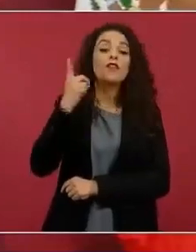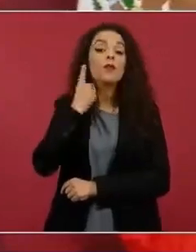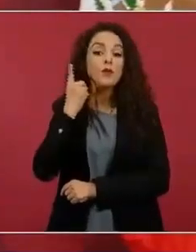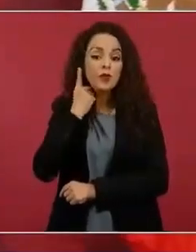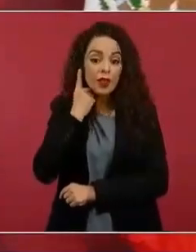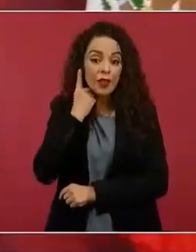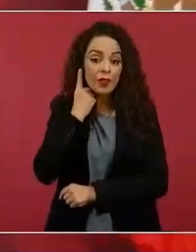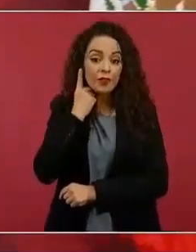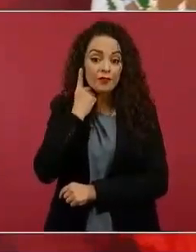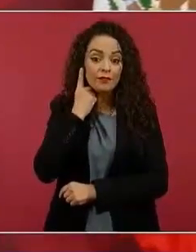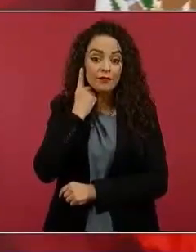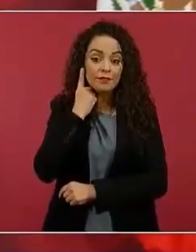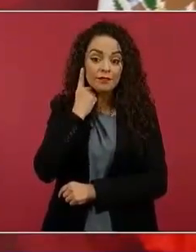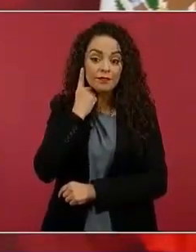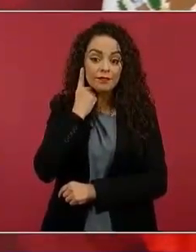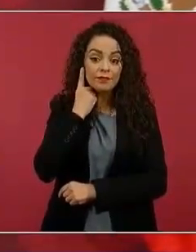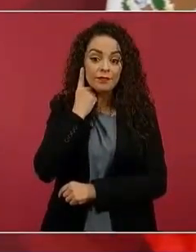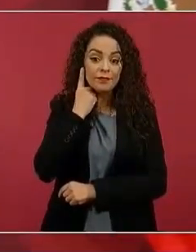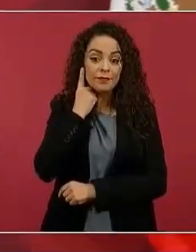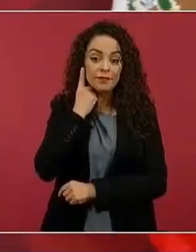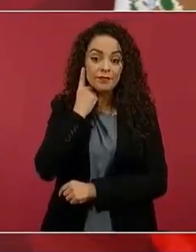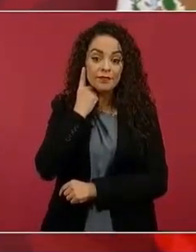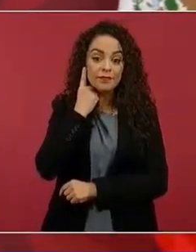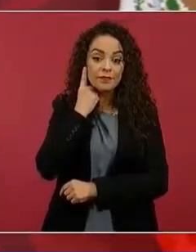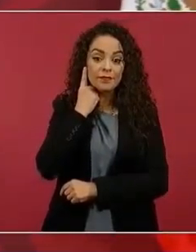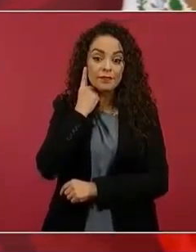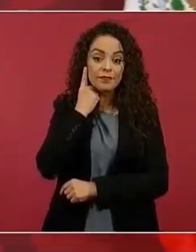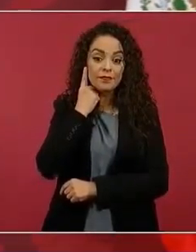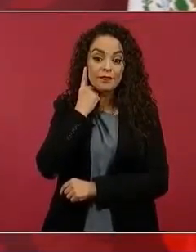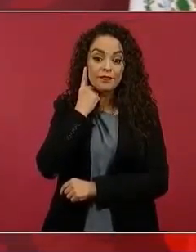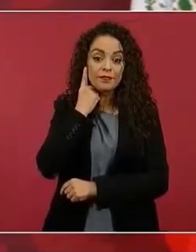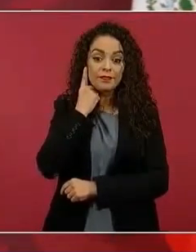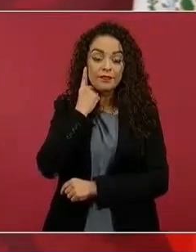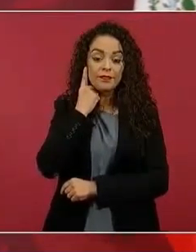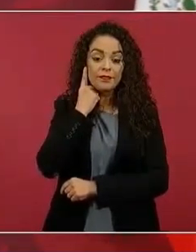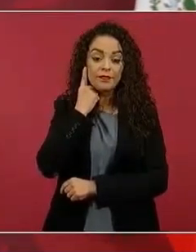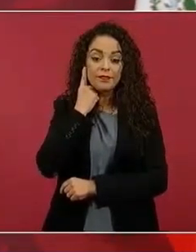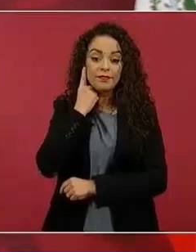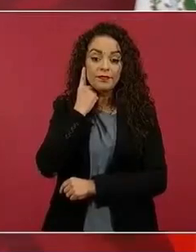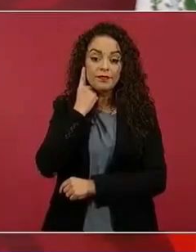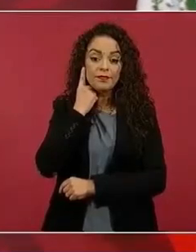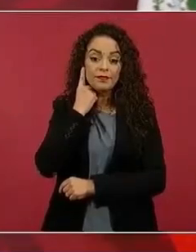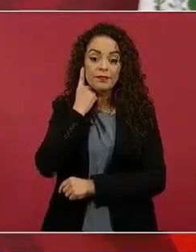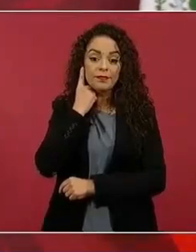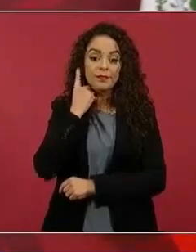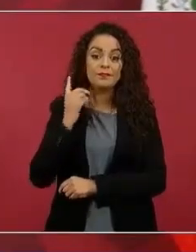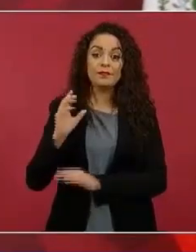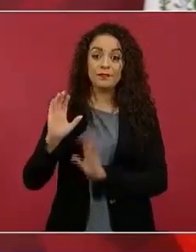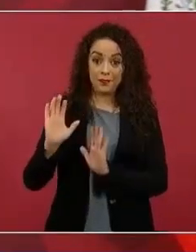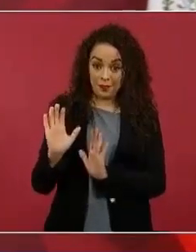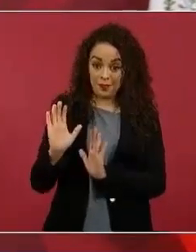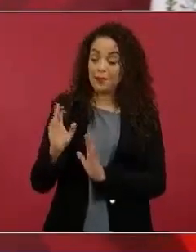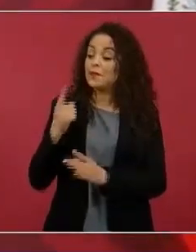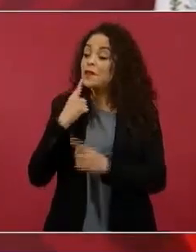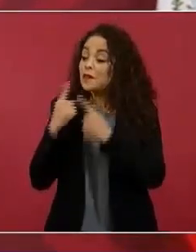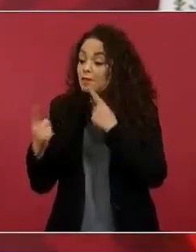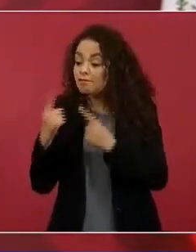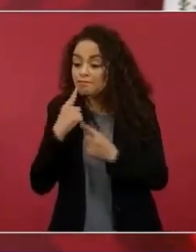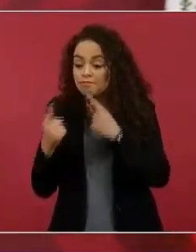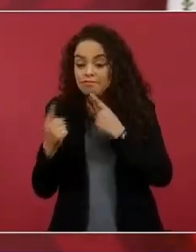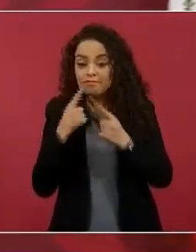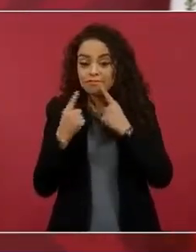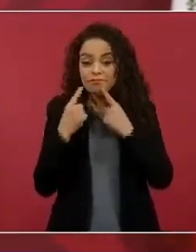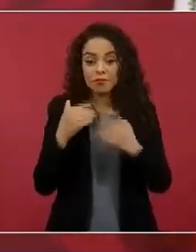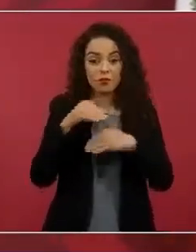Y eso dice que le bajamos. Y cuando estábamos deliberando sobre